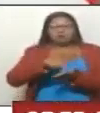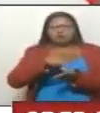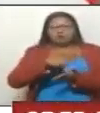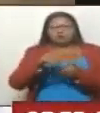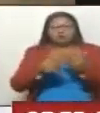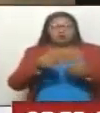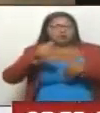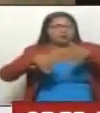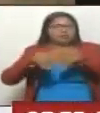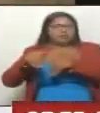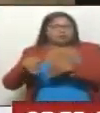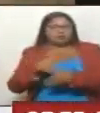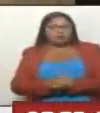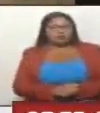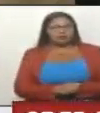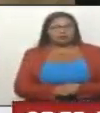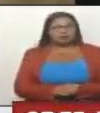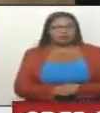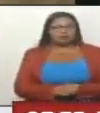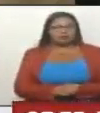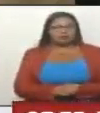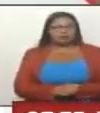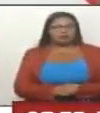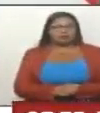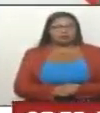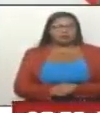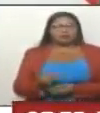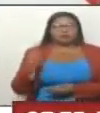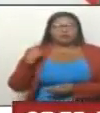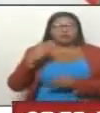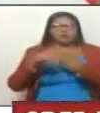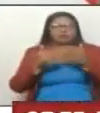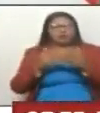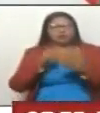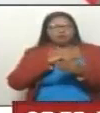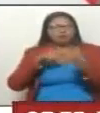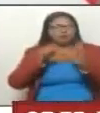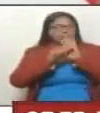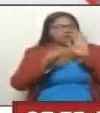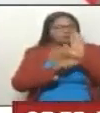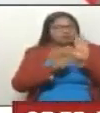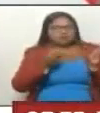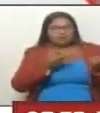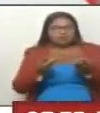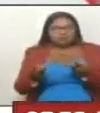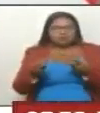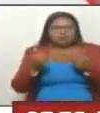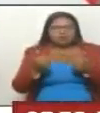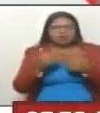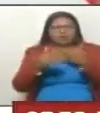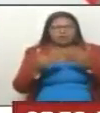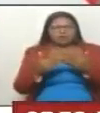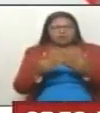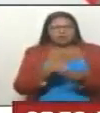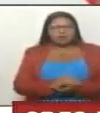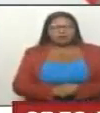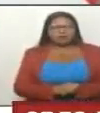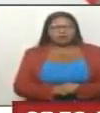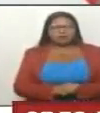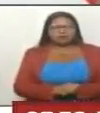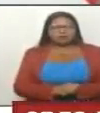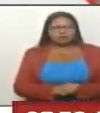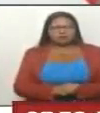¿Nos ha blindado esta constitución? Nos ha blindado. De hecho, esta constitución ha recibido golpes silenciosos,